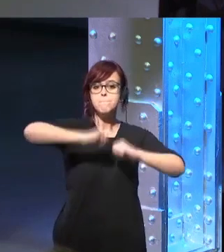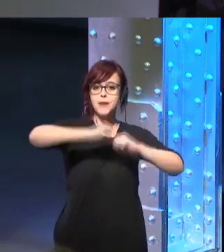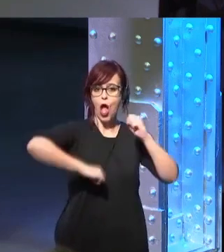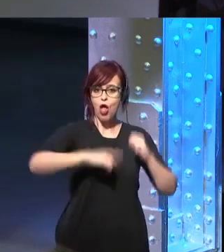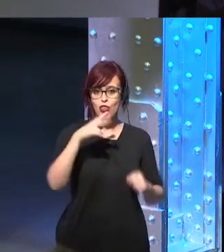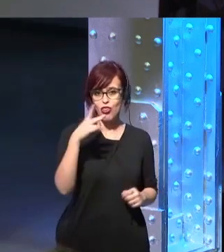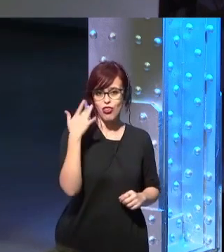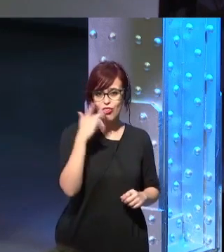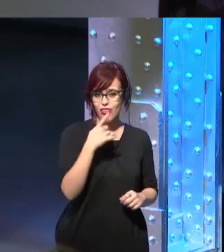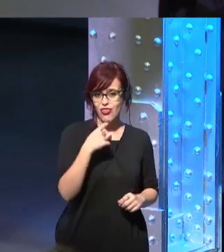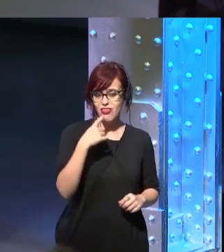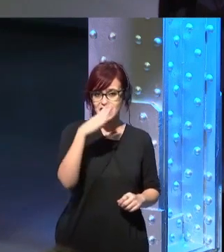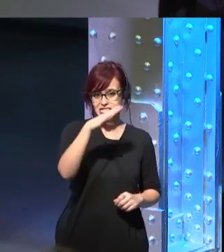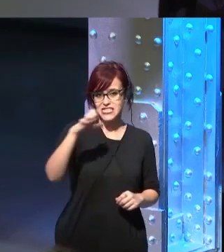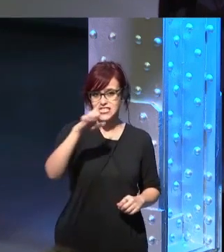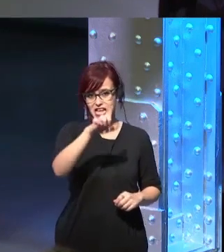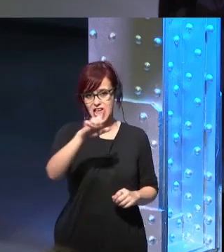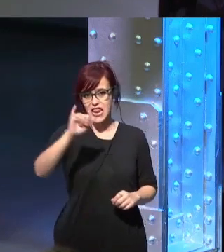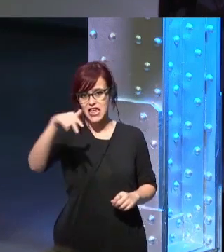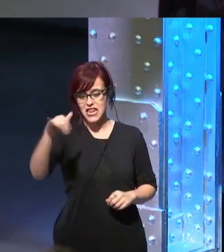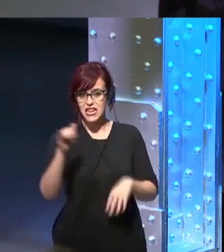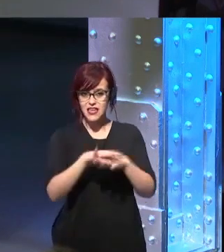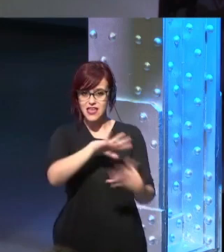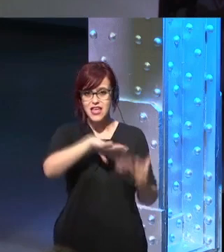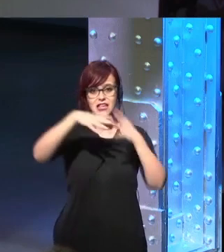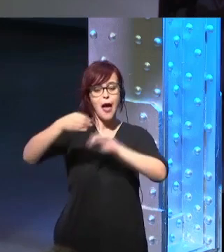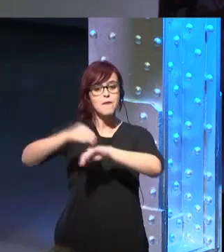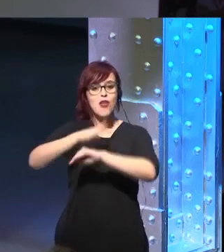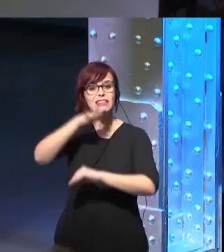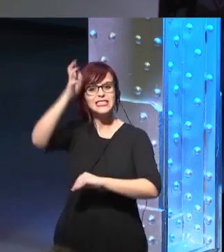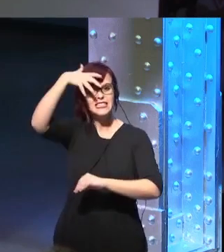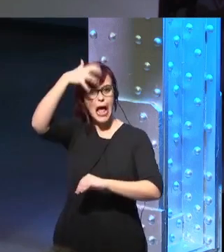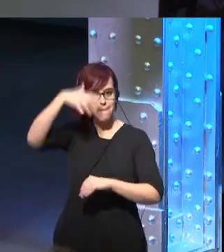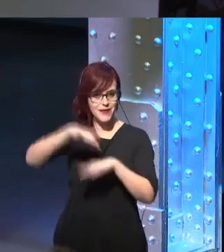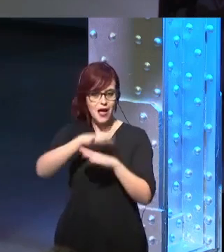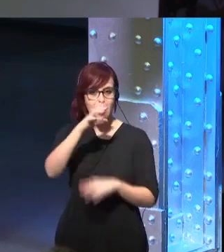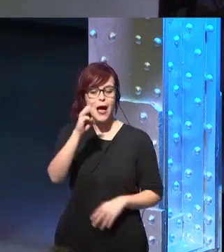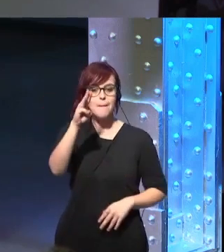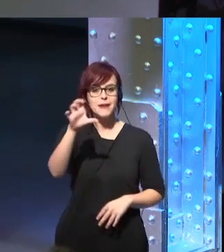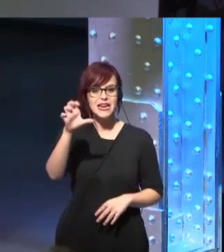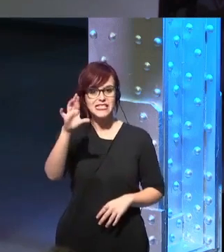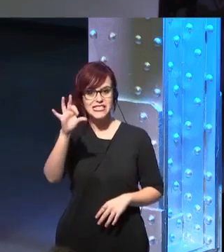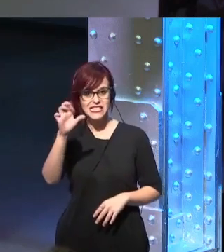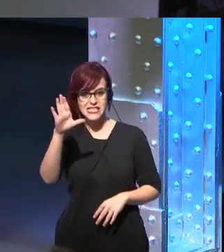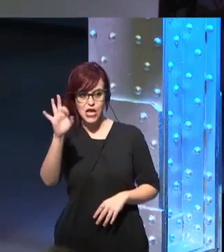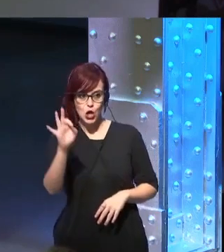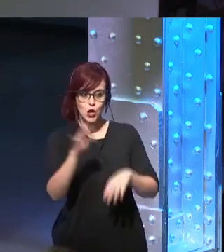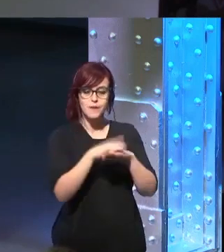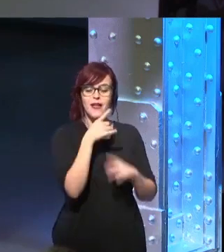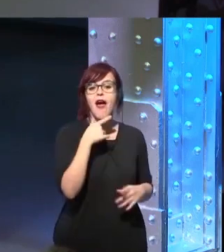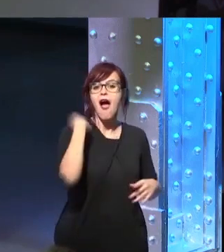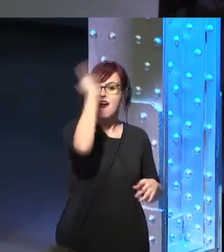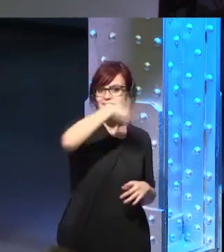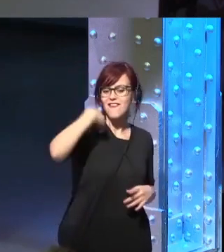de Cellini y convierte a Trump en Perseo. Así que ahí está la cabeza